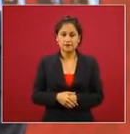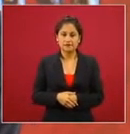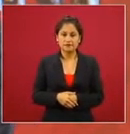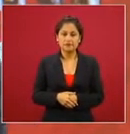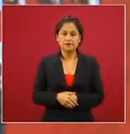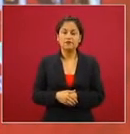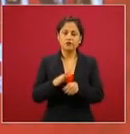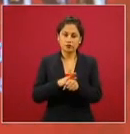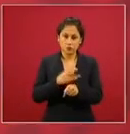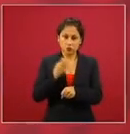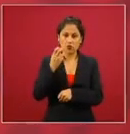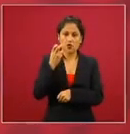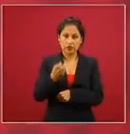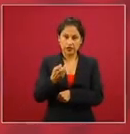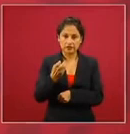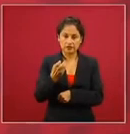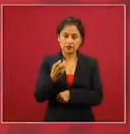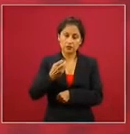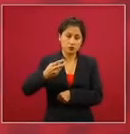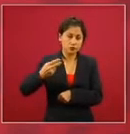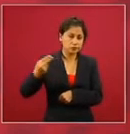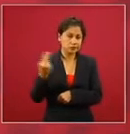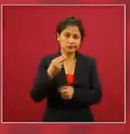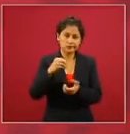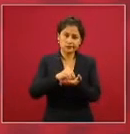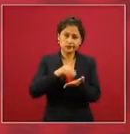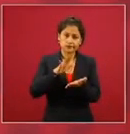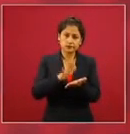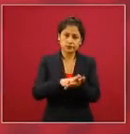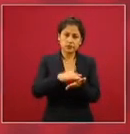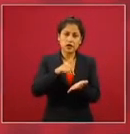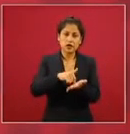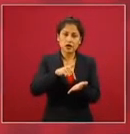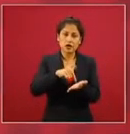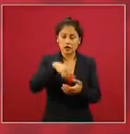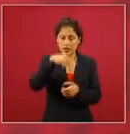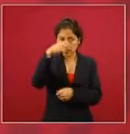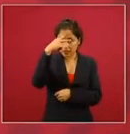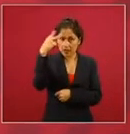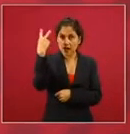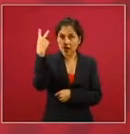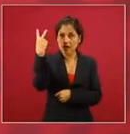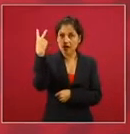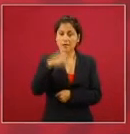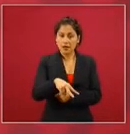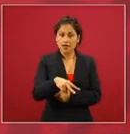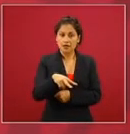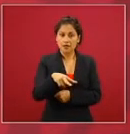necesario dejar de manifiesto que México ya no podía seguir siendo